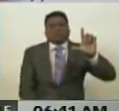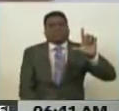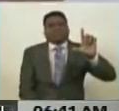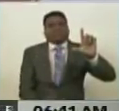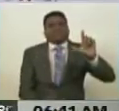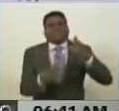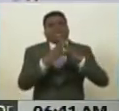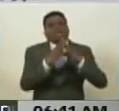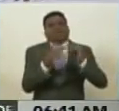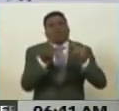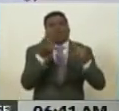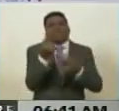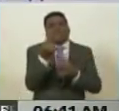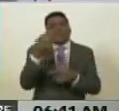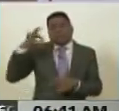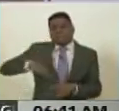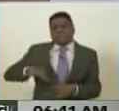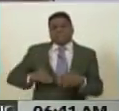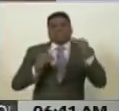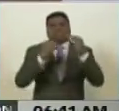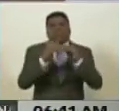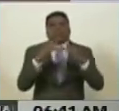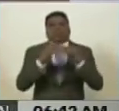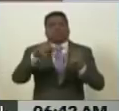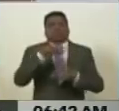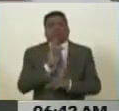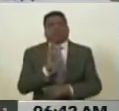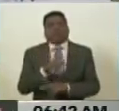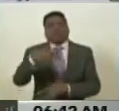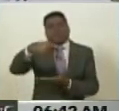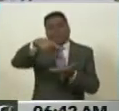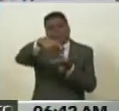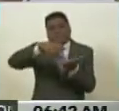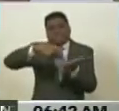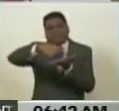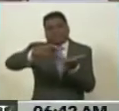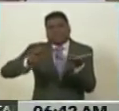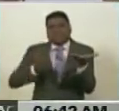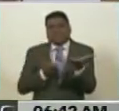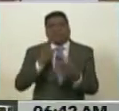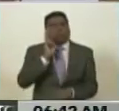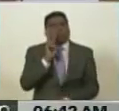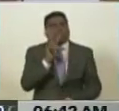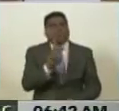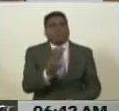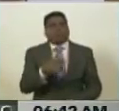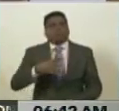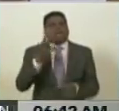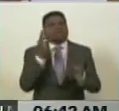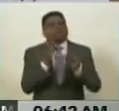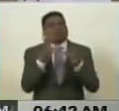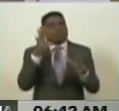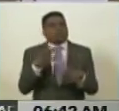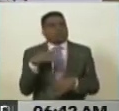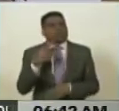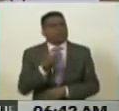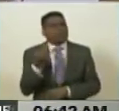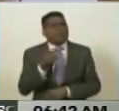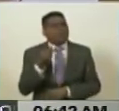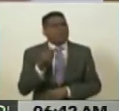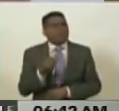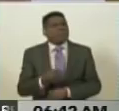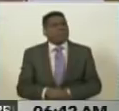al salario mínimo nacional, sino también lo que corresponde a la cesta ticket socialista, que como se puede ver tenía una suerte de rezago entre el salario mínimo y